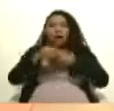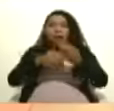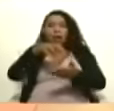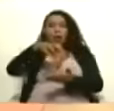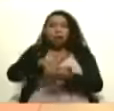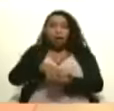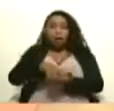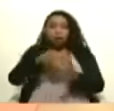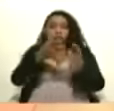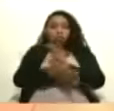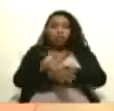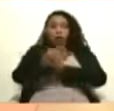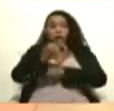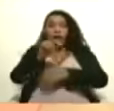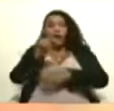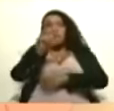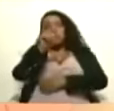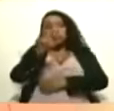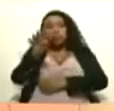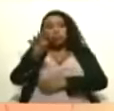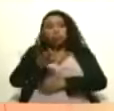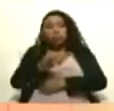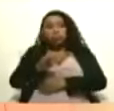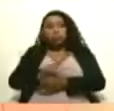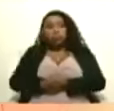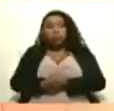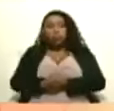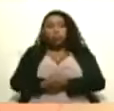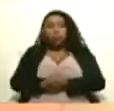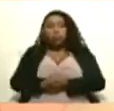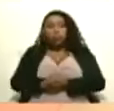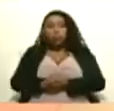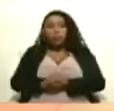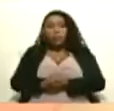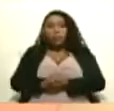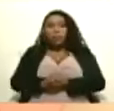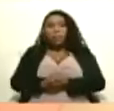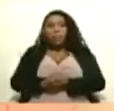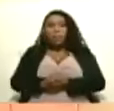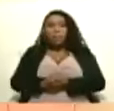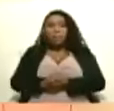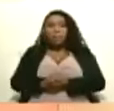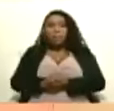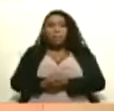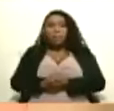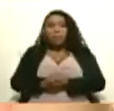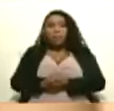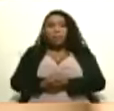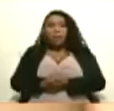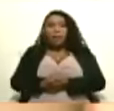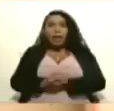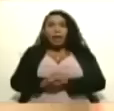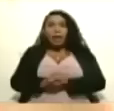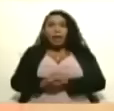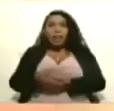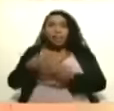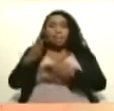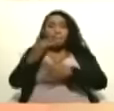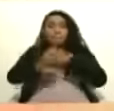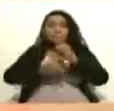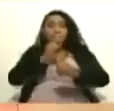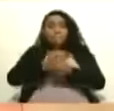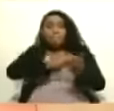estado de guayana esquiva Y también cómo se van a implementar entendiendo que tienen que ver instancias internacionales para